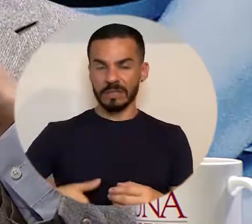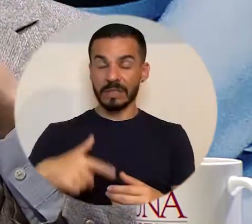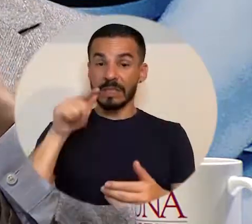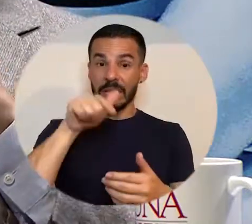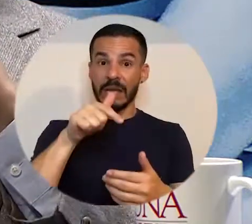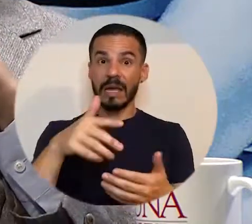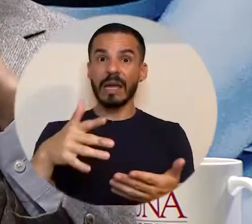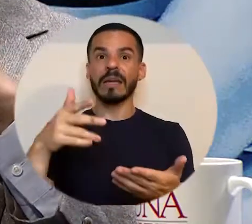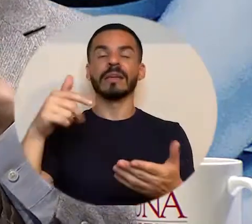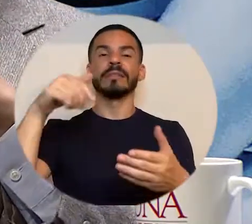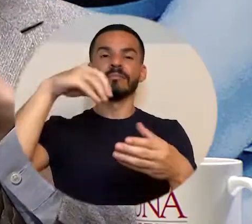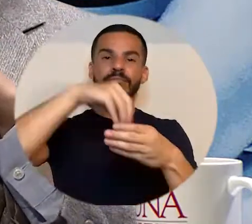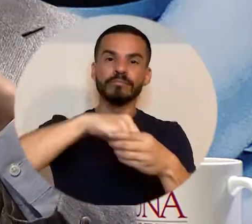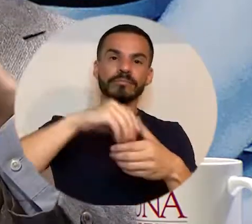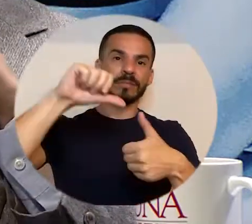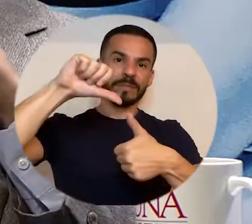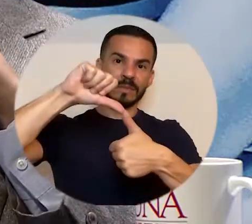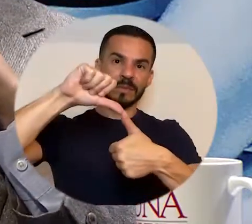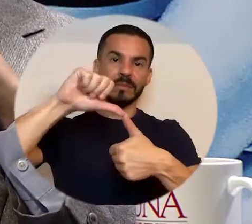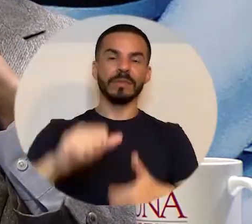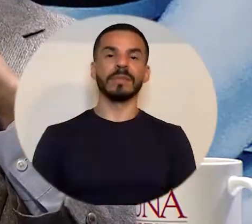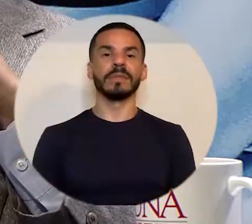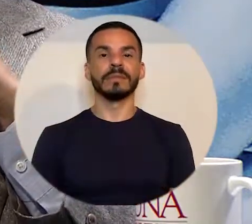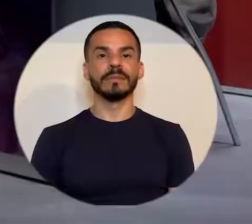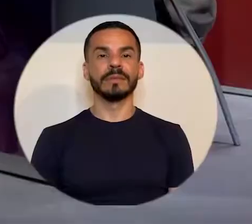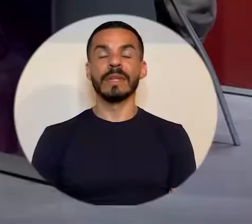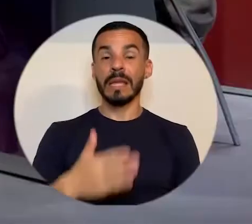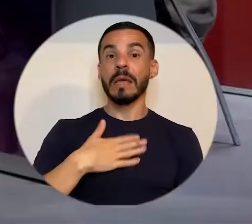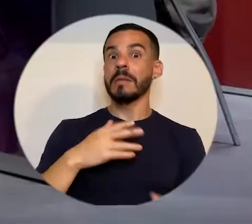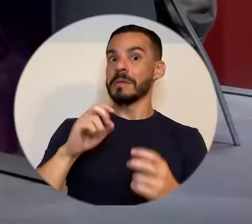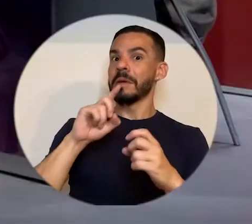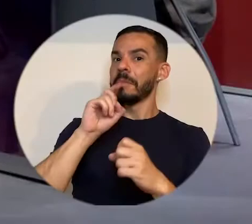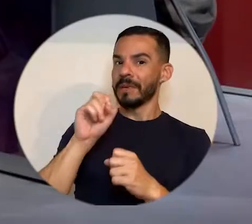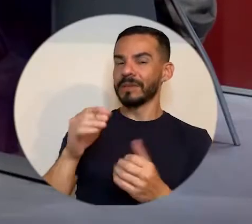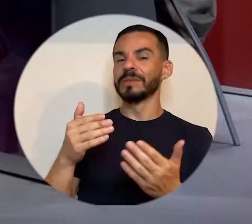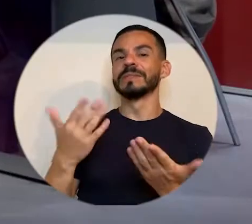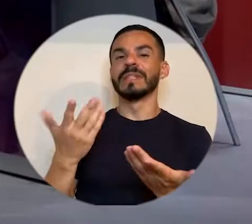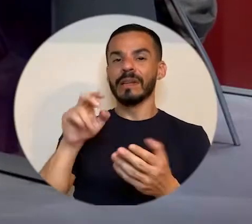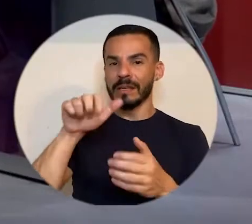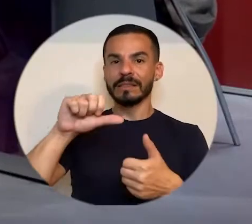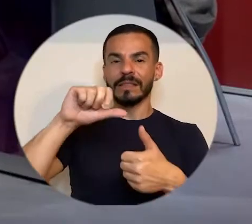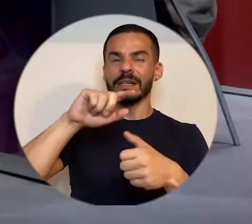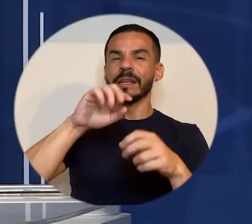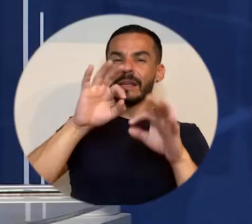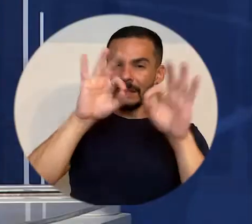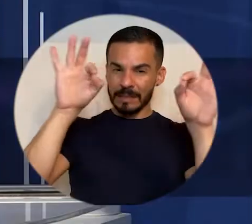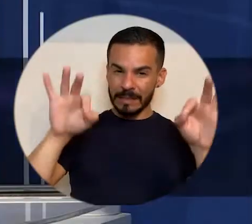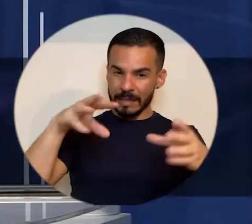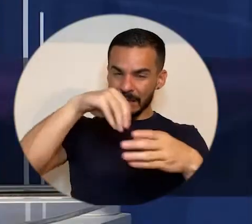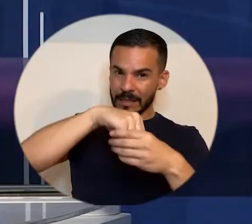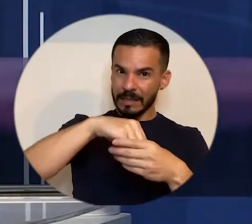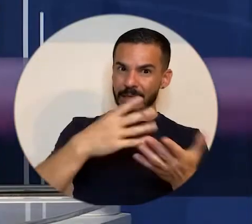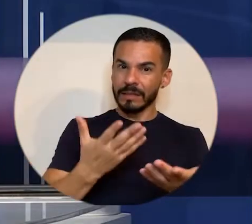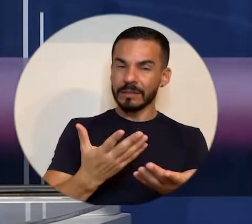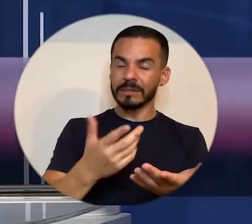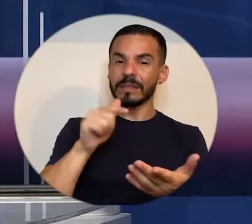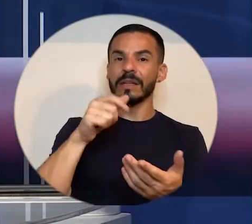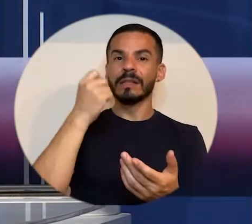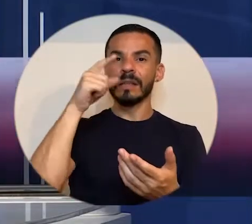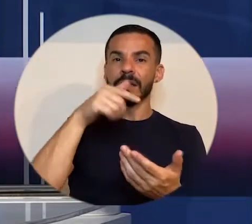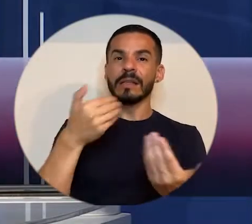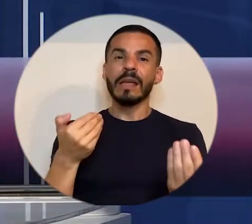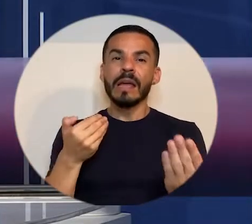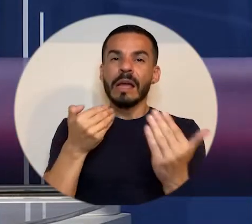Y justamente ahí aterriza Centroamérica. Que era mi siguiente pregunta, ¿verdad? En este marco, entonces,